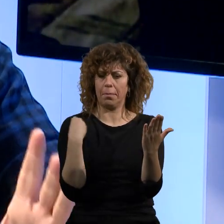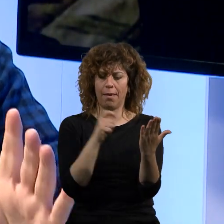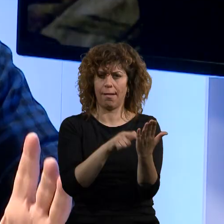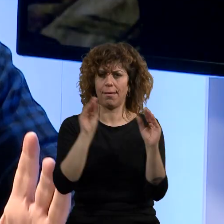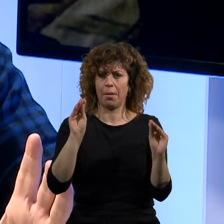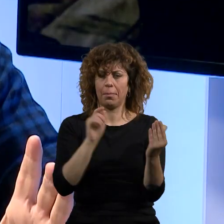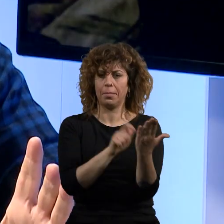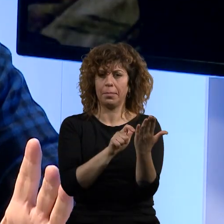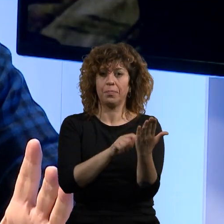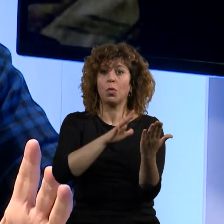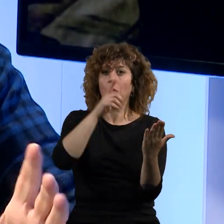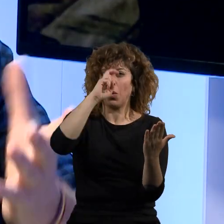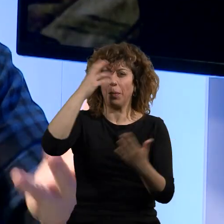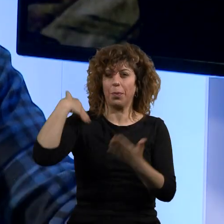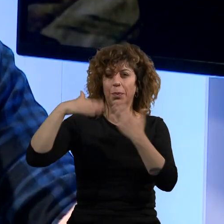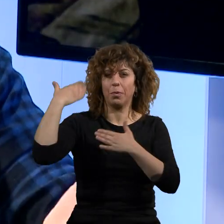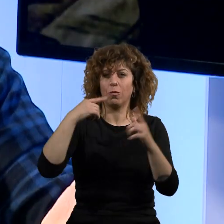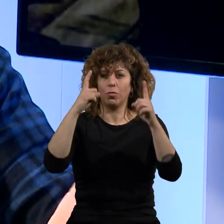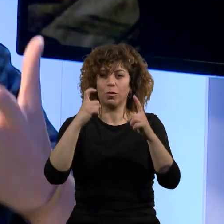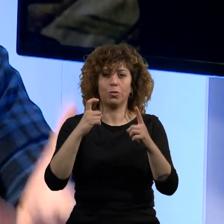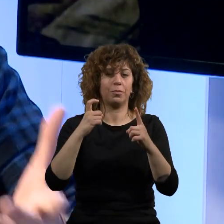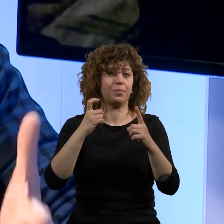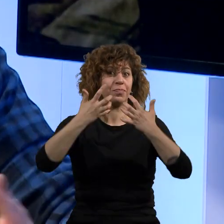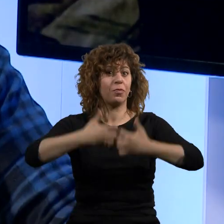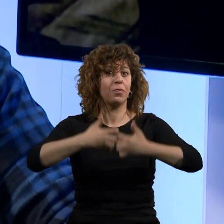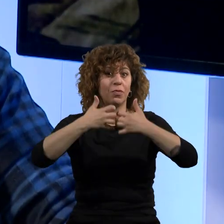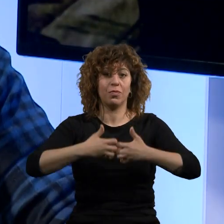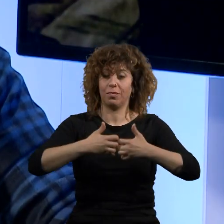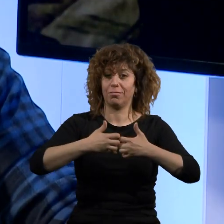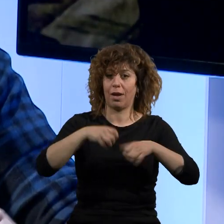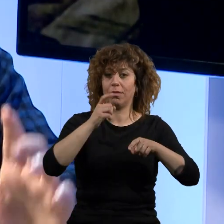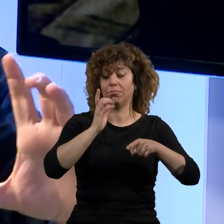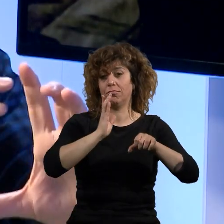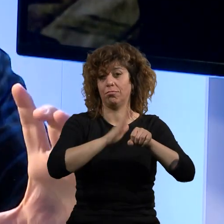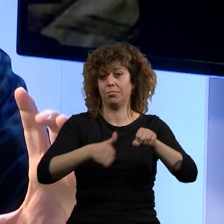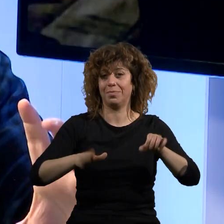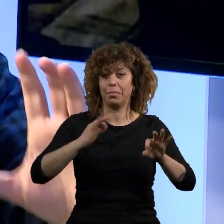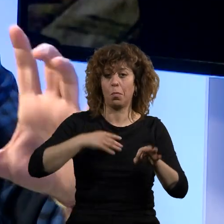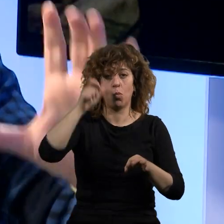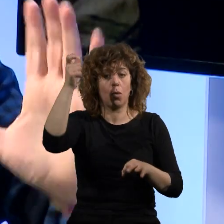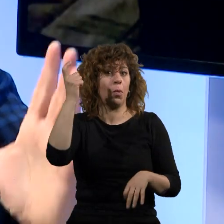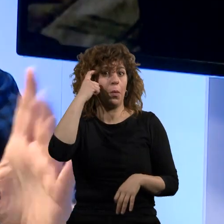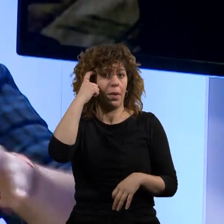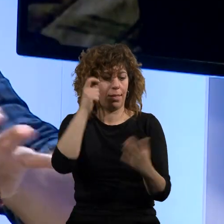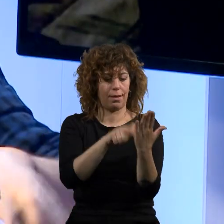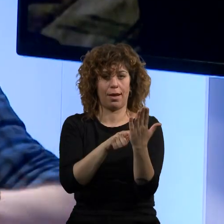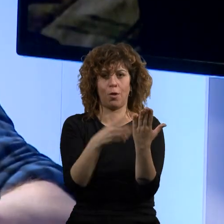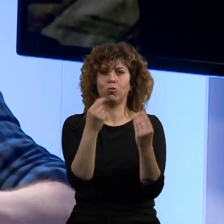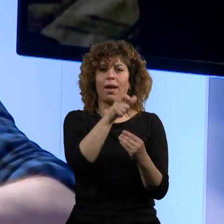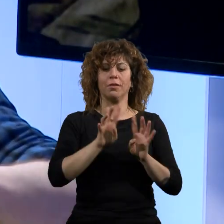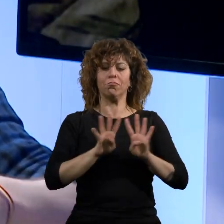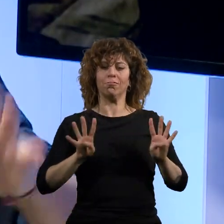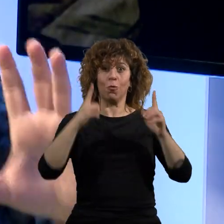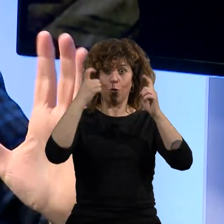porque era una antigua foto de una antigua fábrica de embutidos de mi pueblo, de Badarán, donde salían muchas personas, además, como muy bien vestiditas,